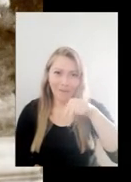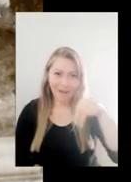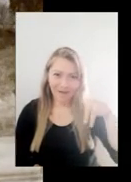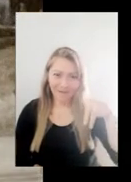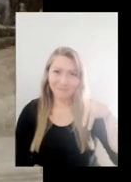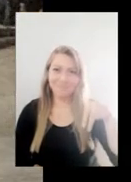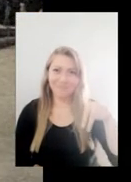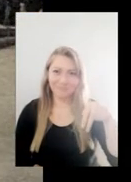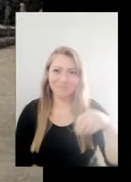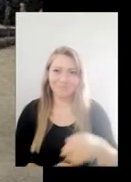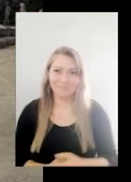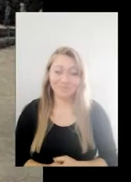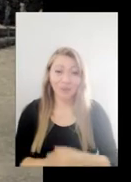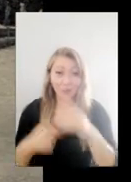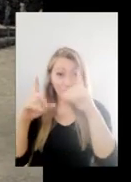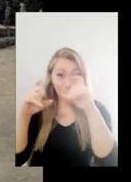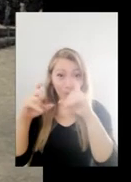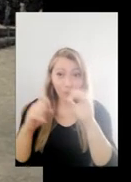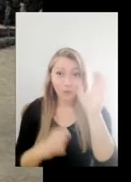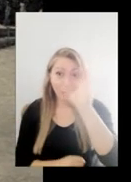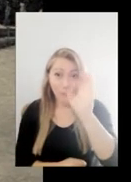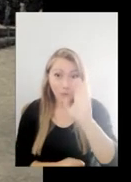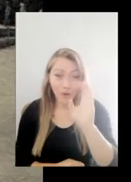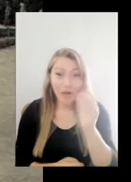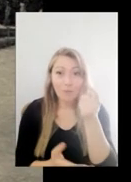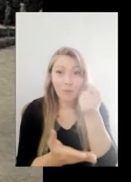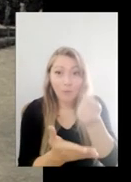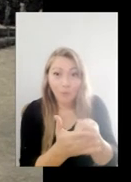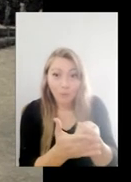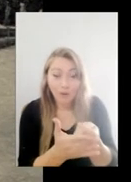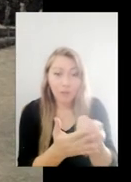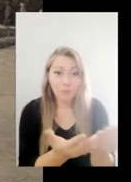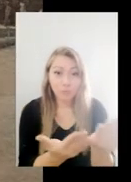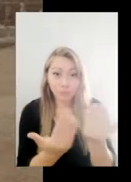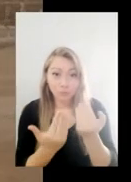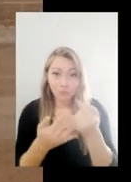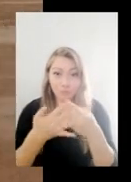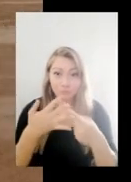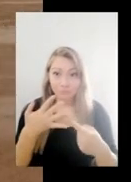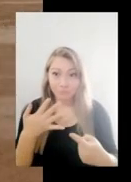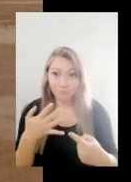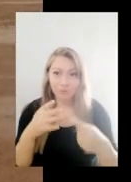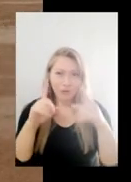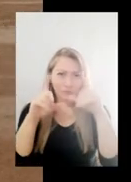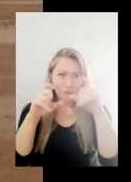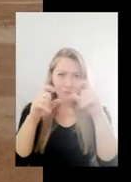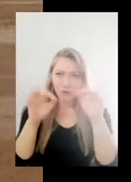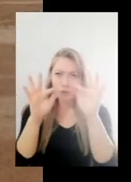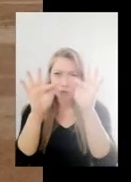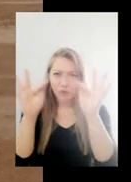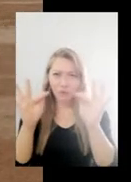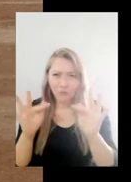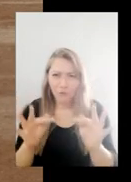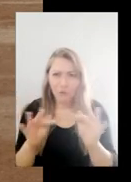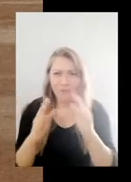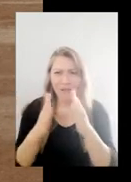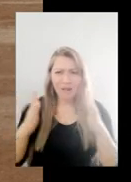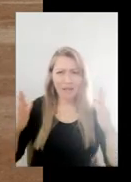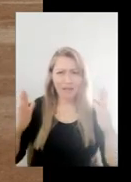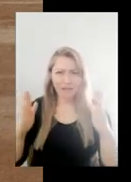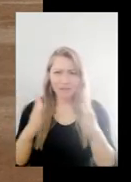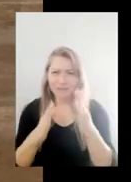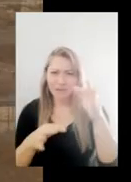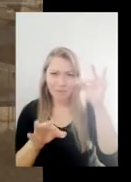patrimonial Brugman, donde recolectamos, compramos, nos donan, etcétera, imágenes en varios formatos, en varios